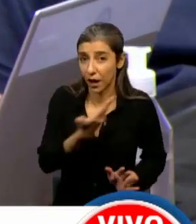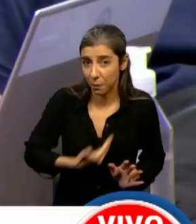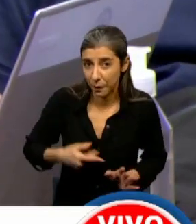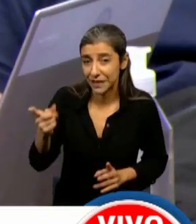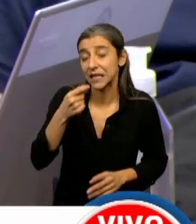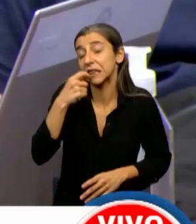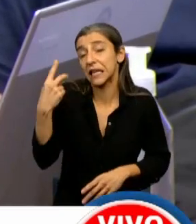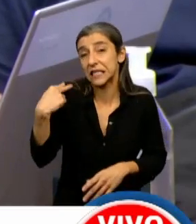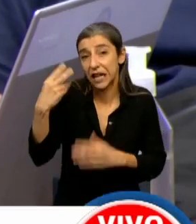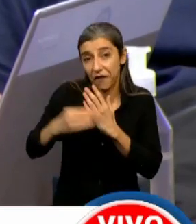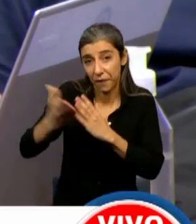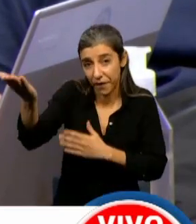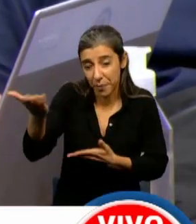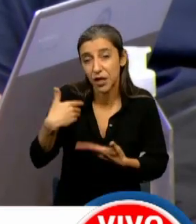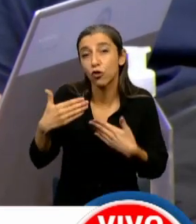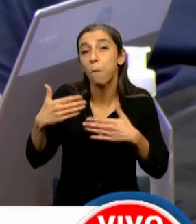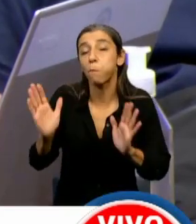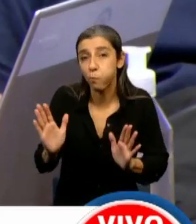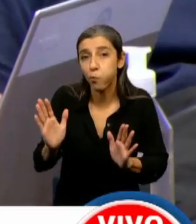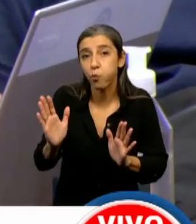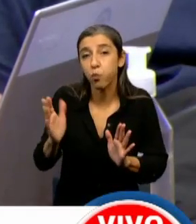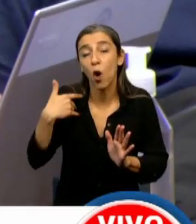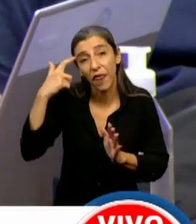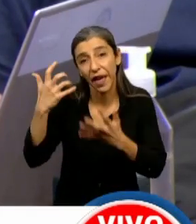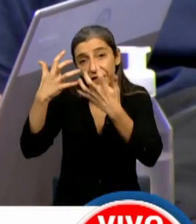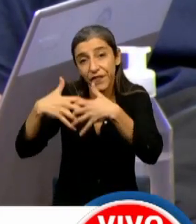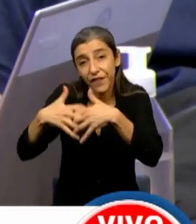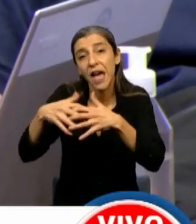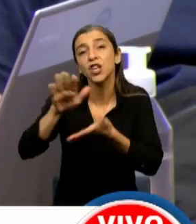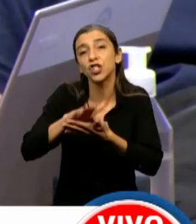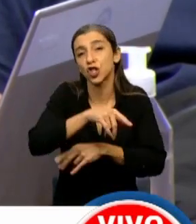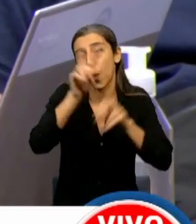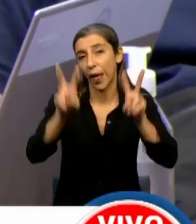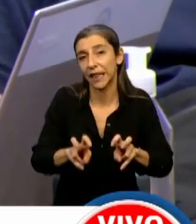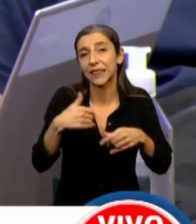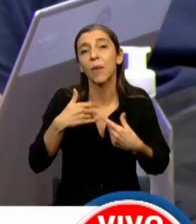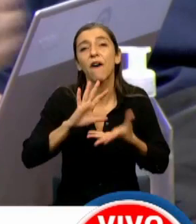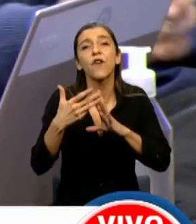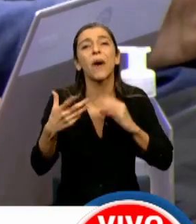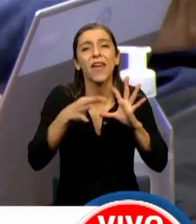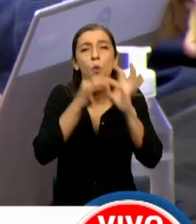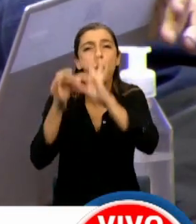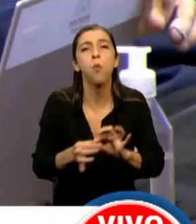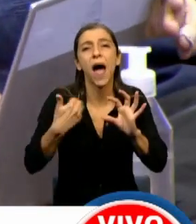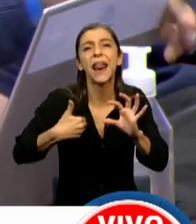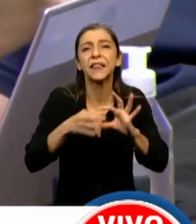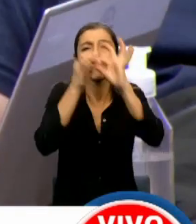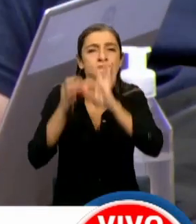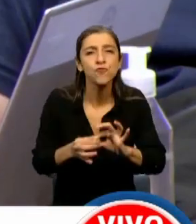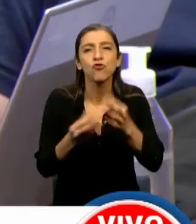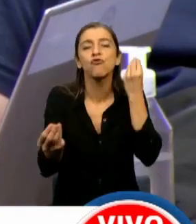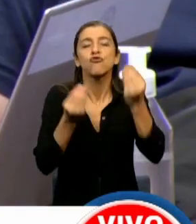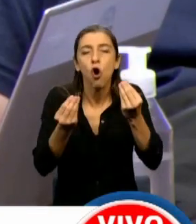si el jefe de gabinete puede hacer alguna reflexión sobre este tema de cómo construir esa unidad nacional